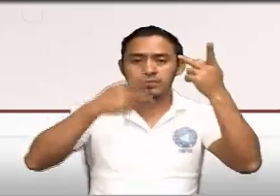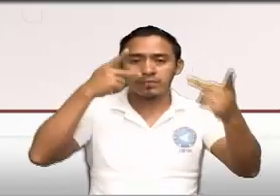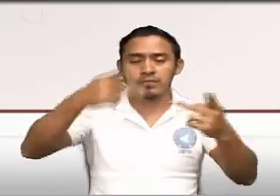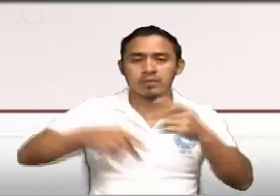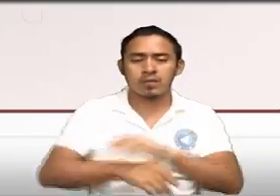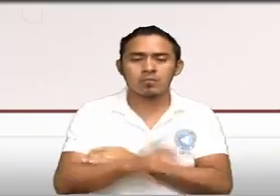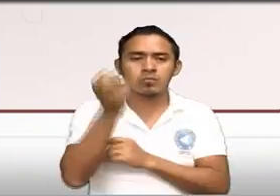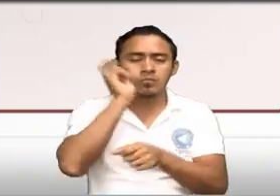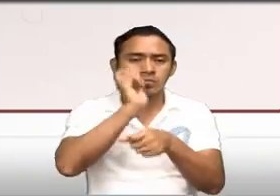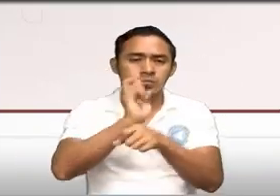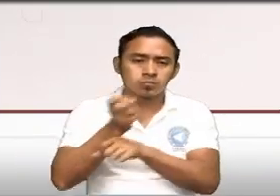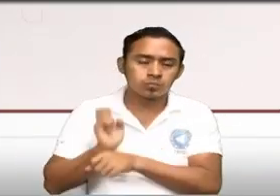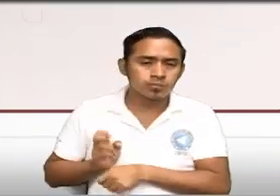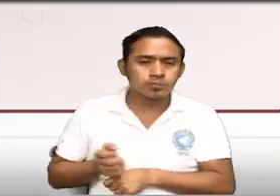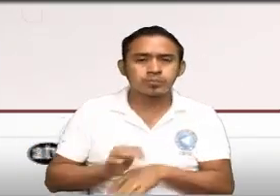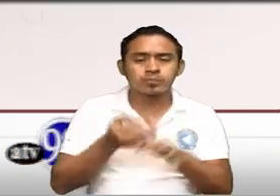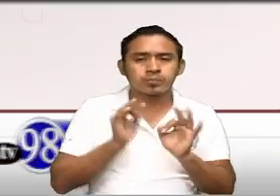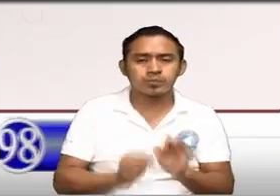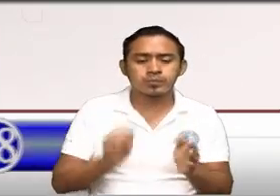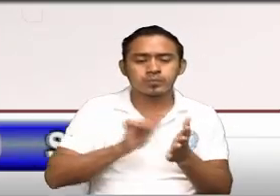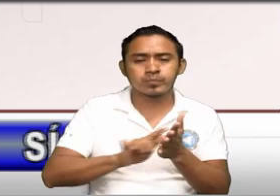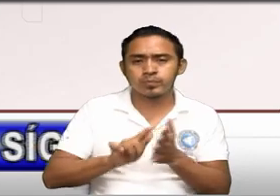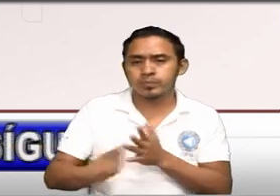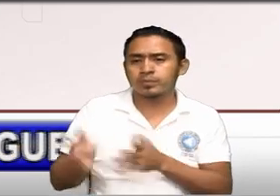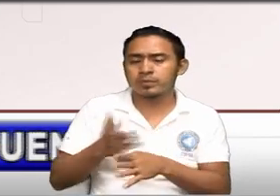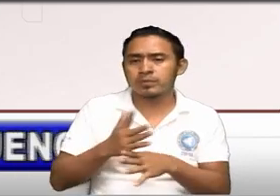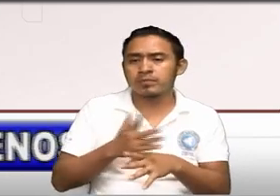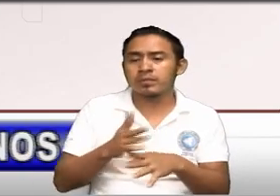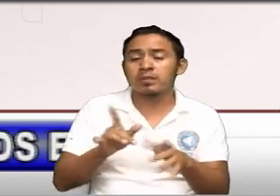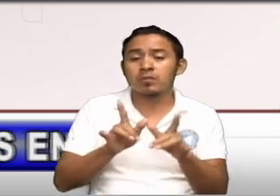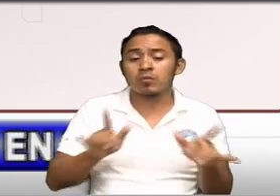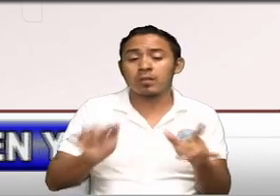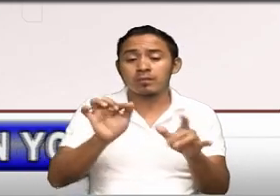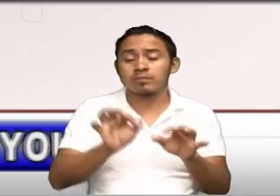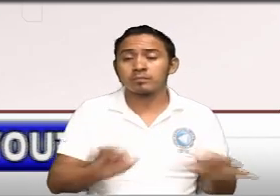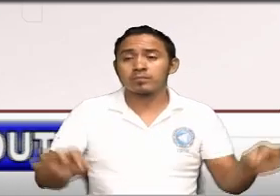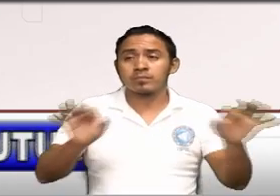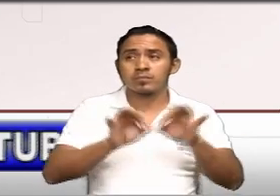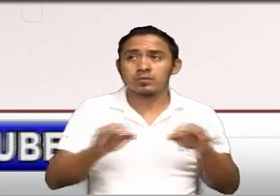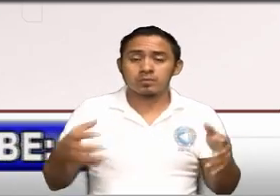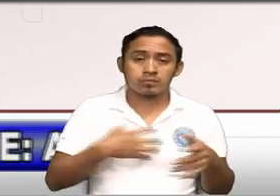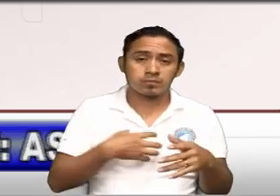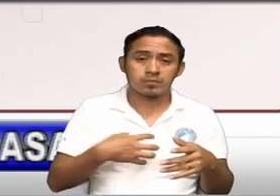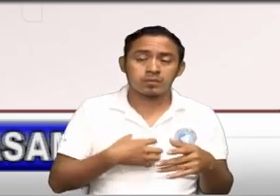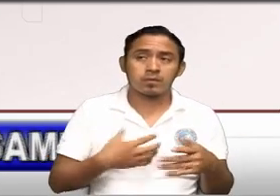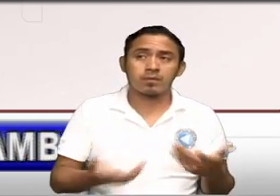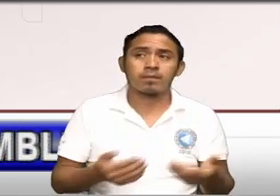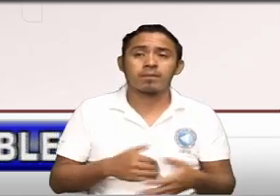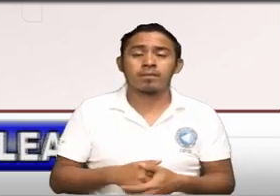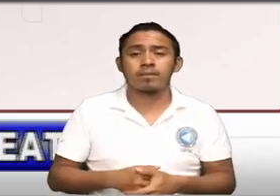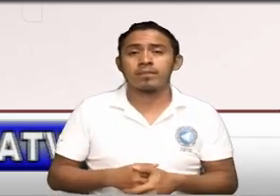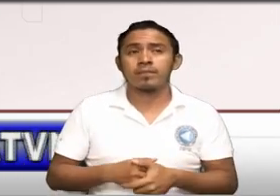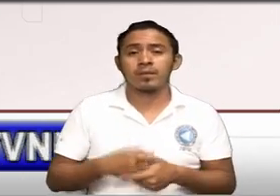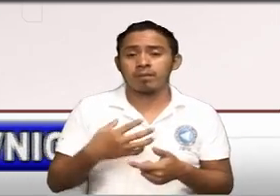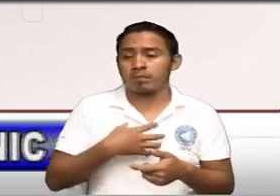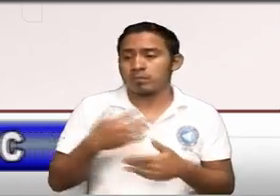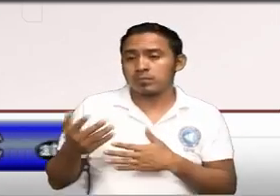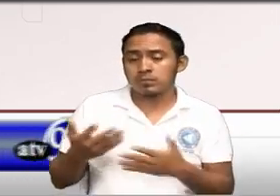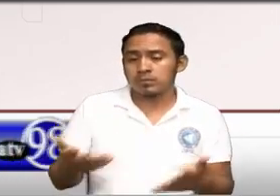de inspección y seguimiento a puntos claves, como son chatarreras,